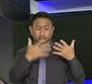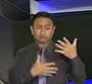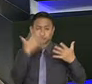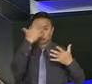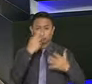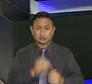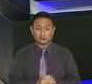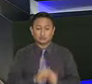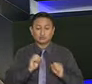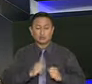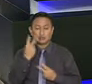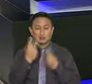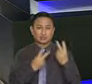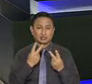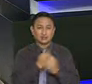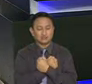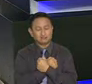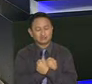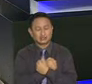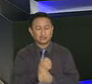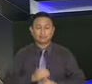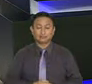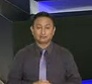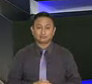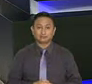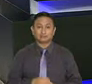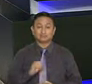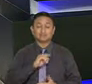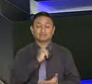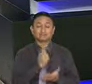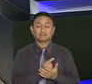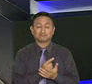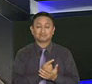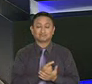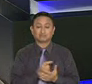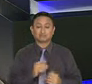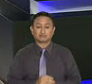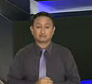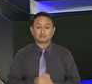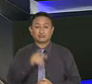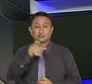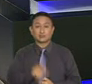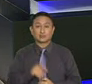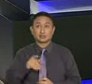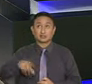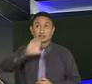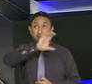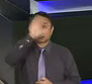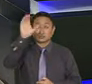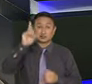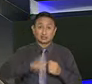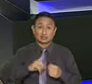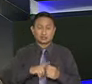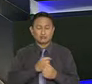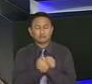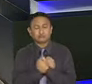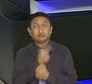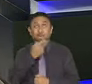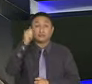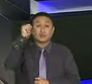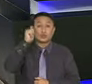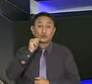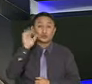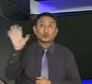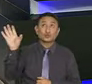para visitarla y llamarla Claro que sí Déjenme decirle que los extranjeros aman el cielo de la capital ese cielo tan azul tan